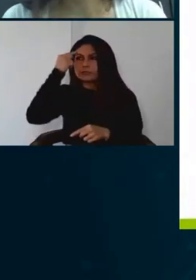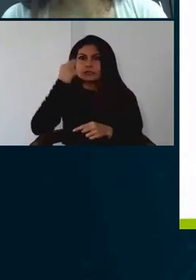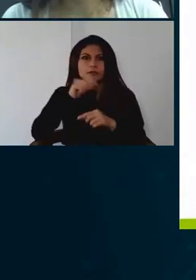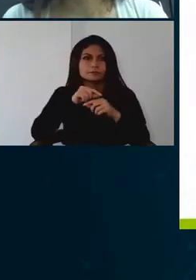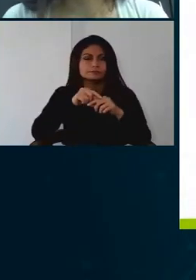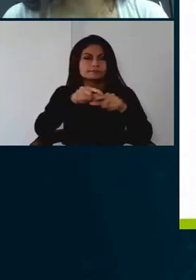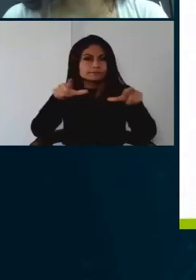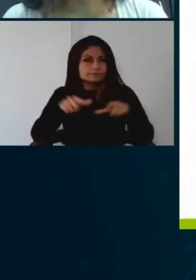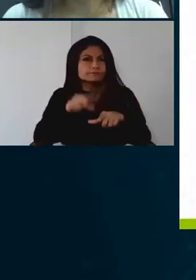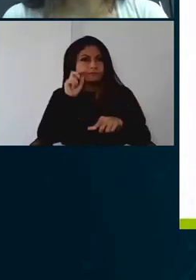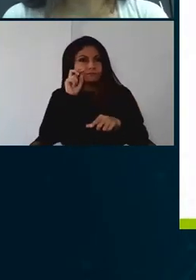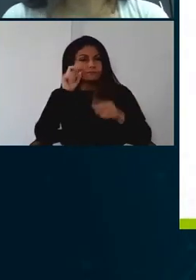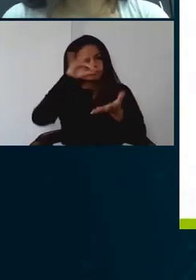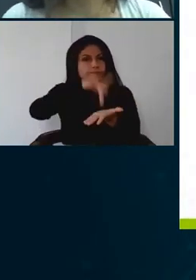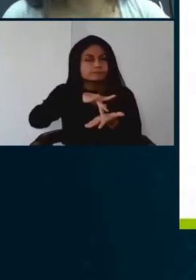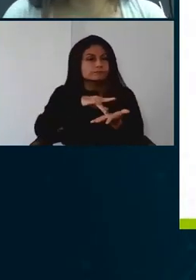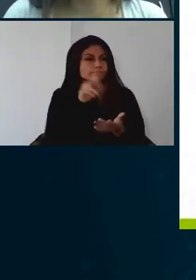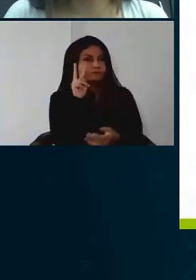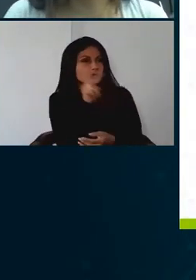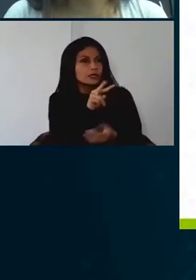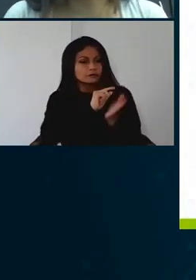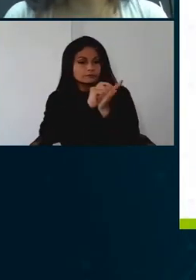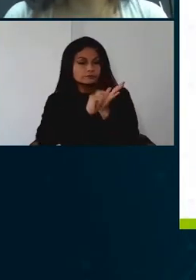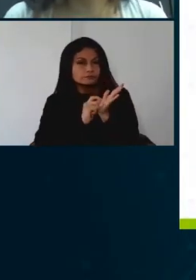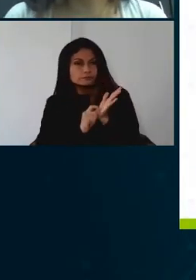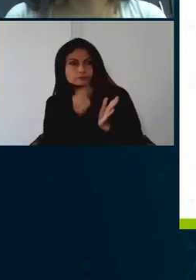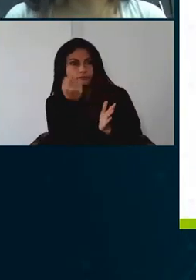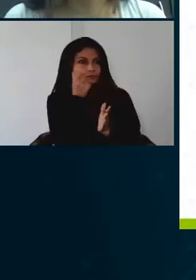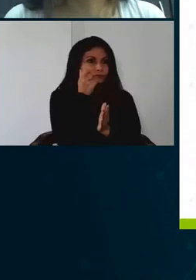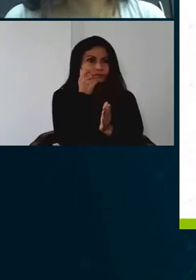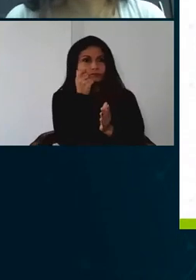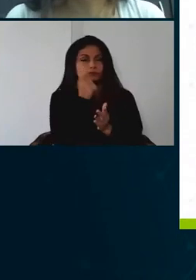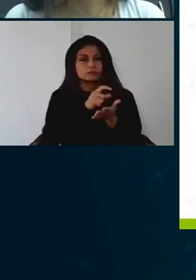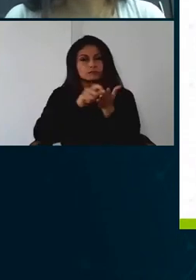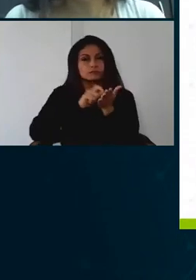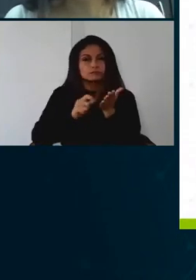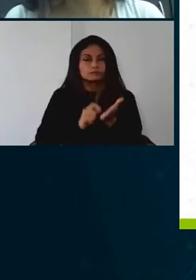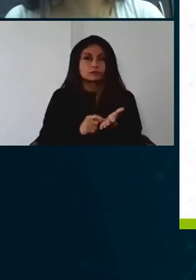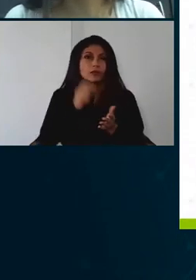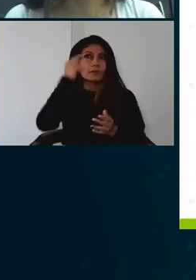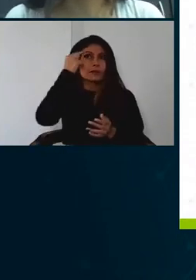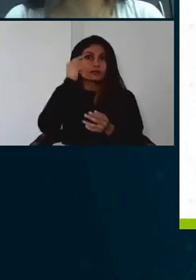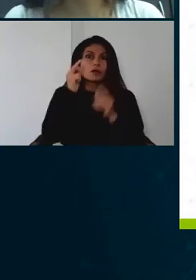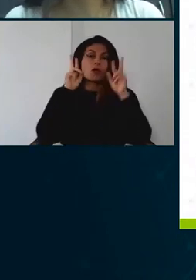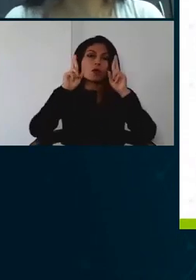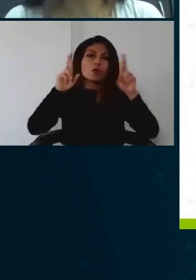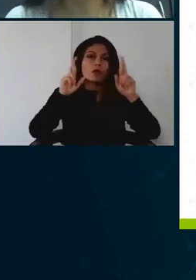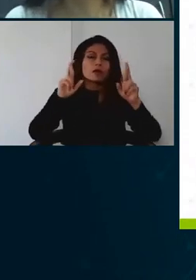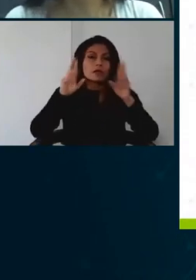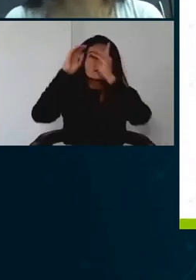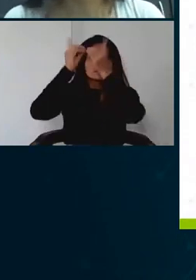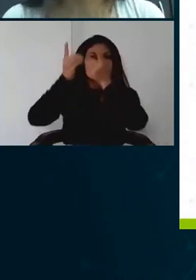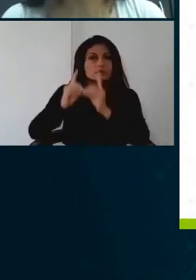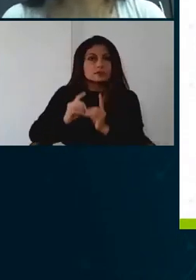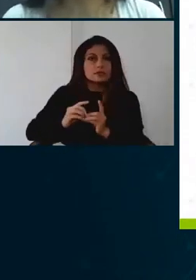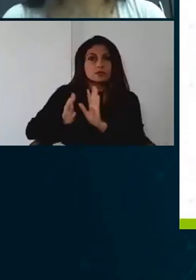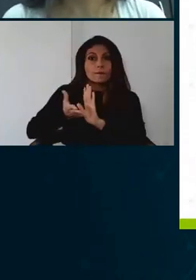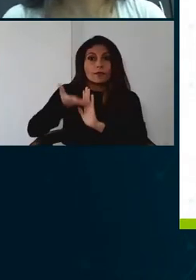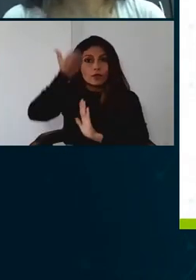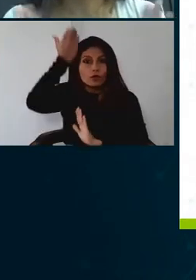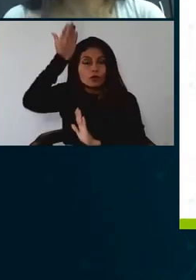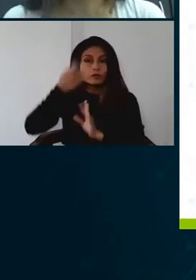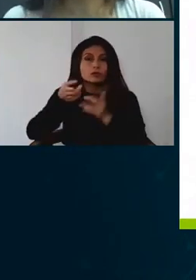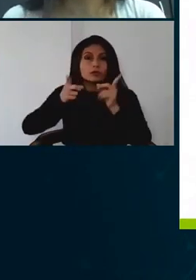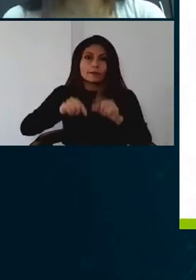campo. Esperamos pues que este diseño tenga mucha más acogida, tenga mejoras,